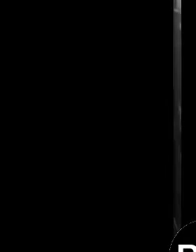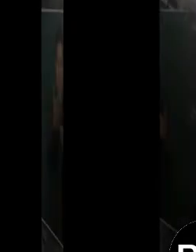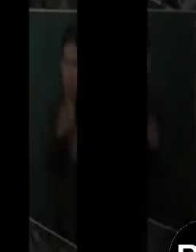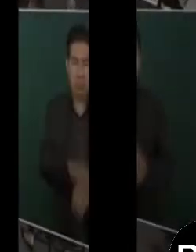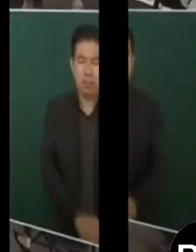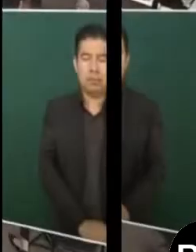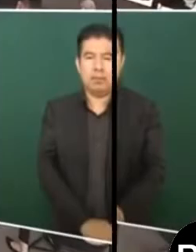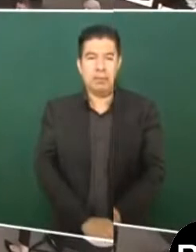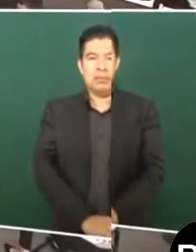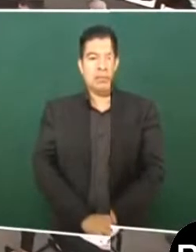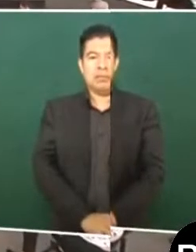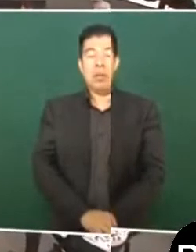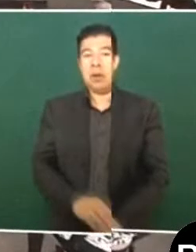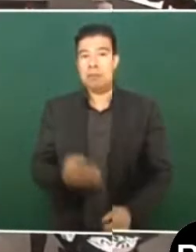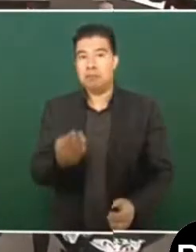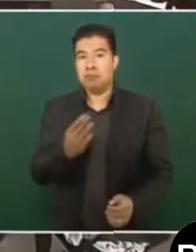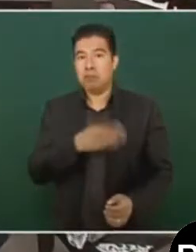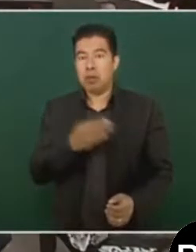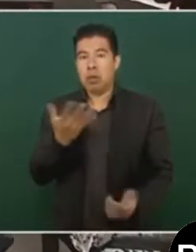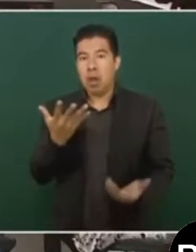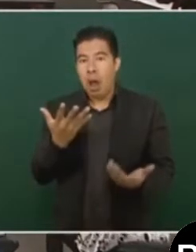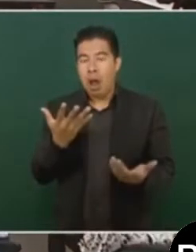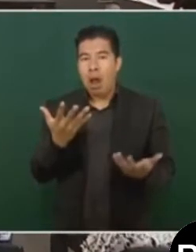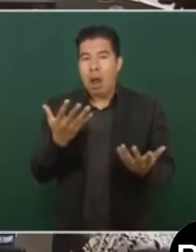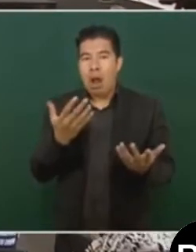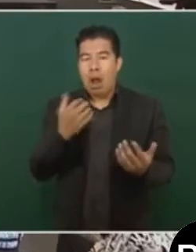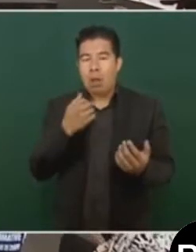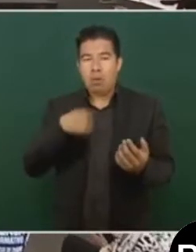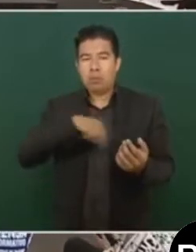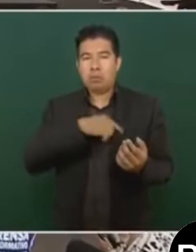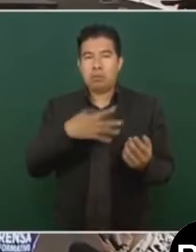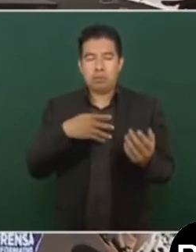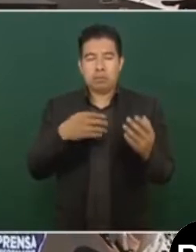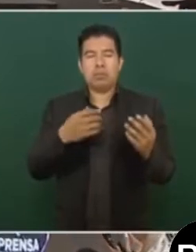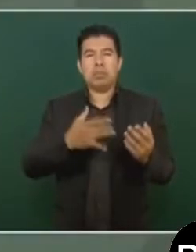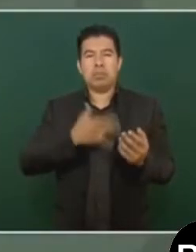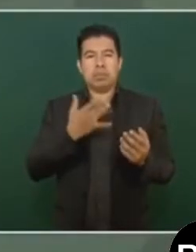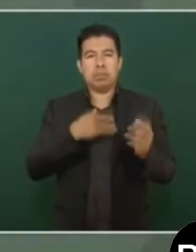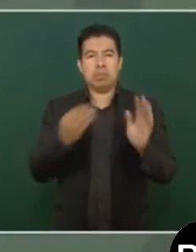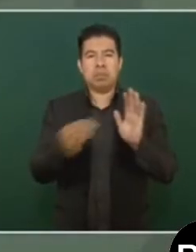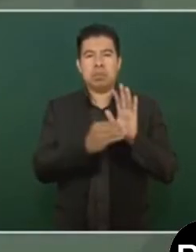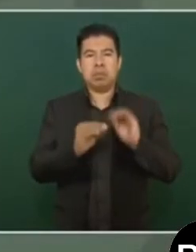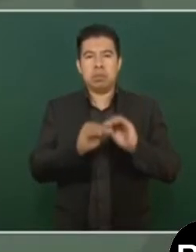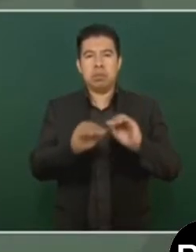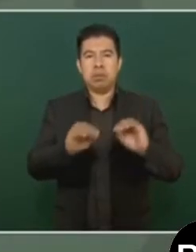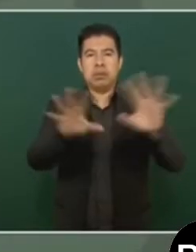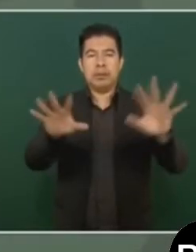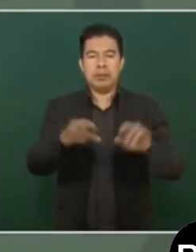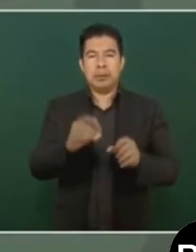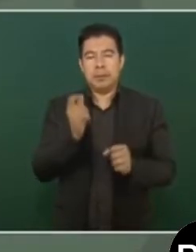pues se fijó una postura por parte del Gobierno de México